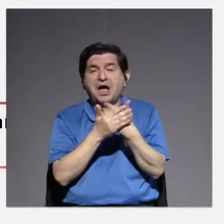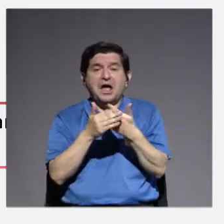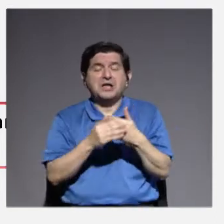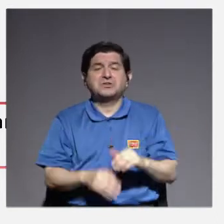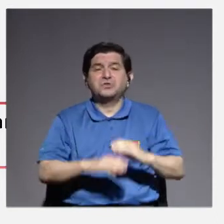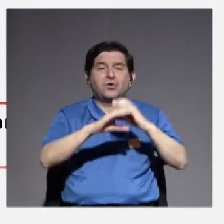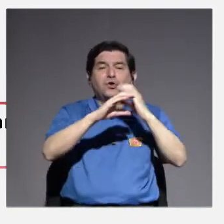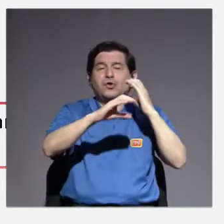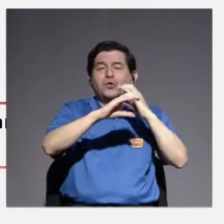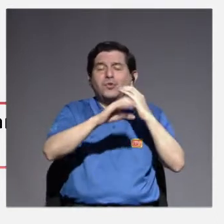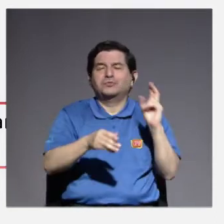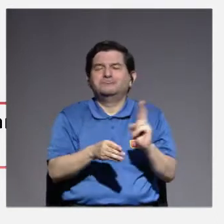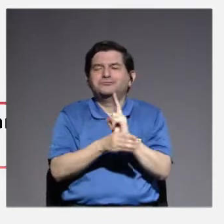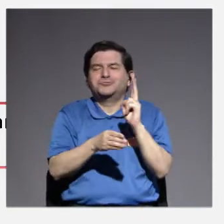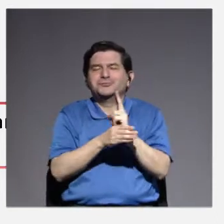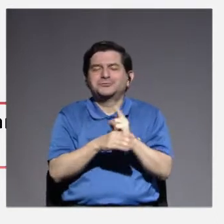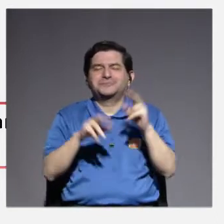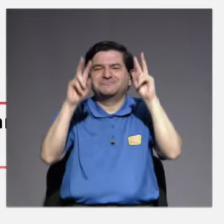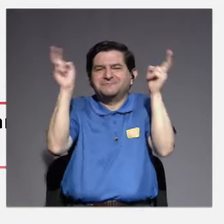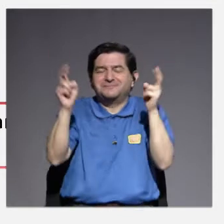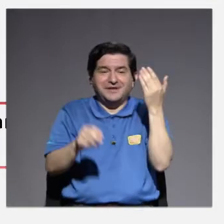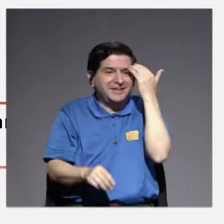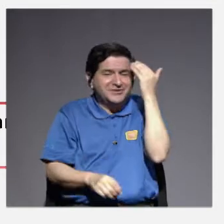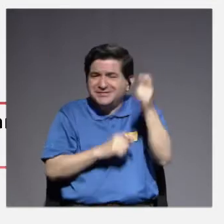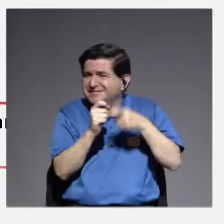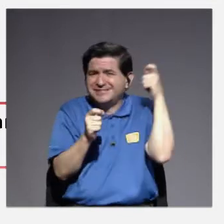eso es lo que tenemos acá. No se sabe con